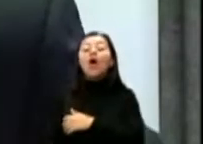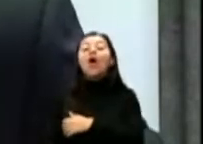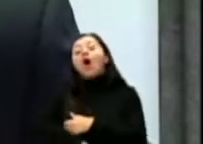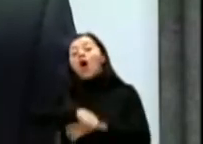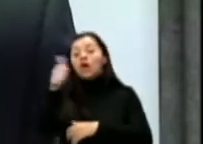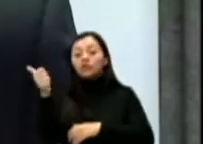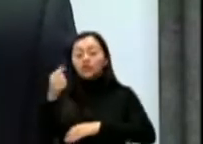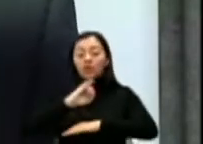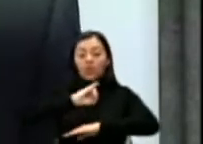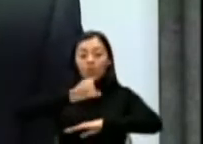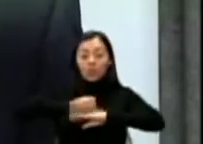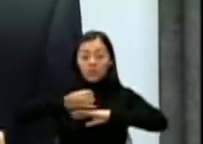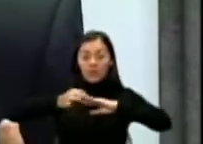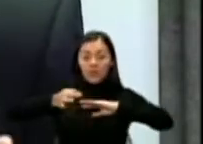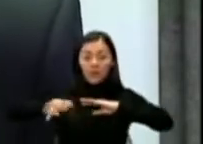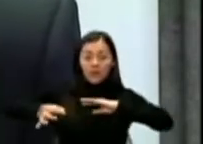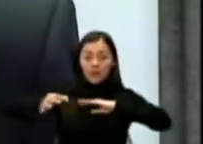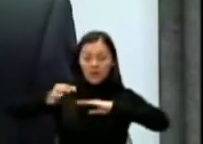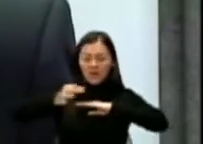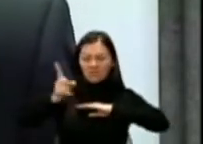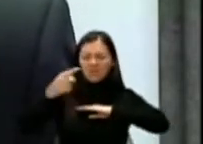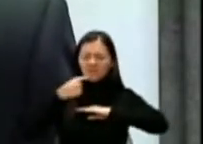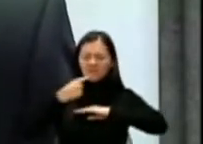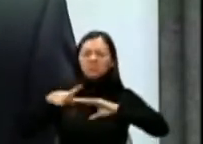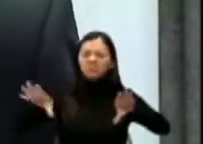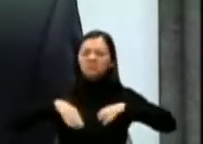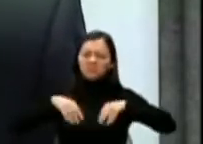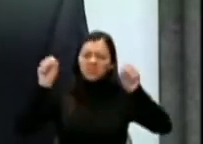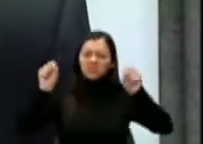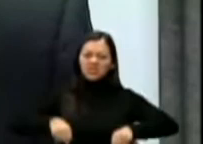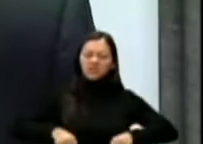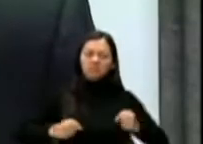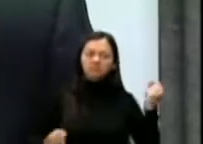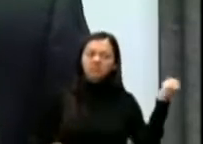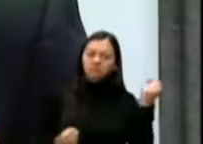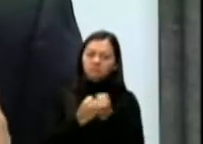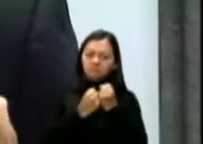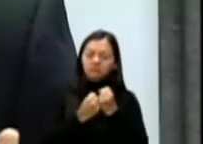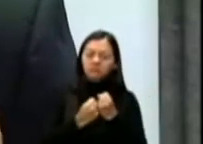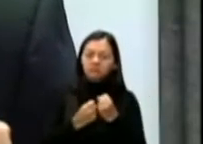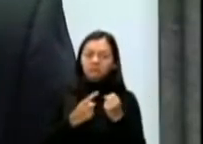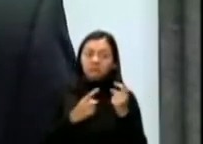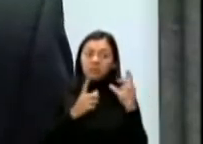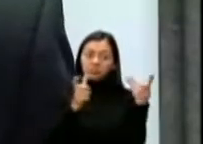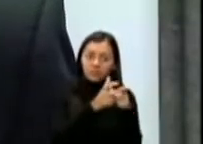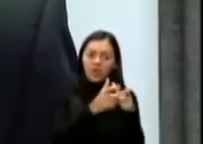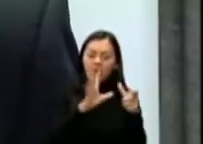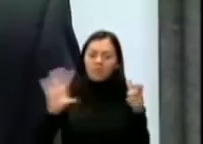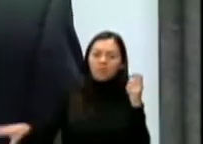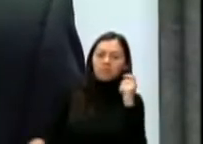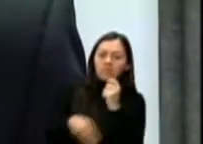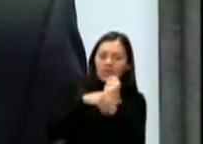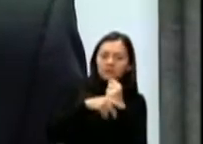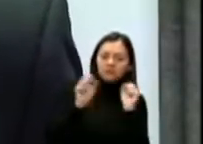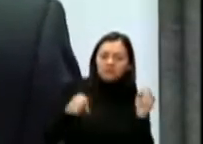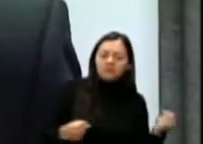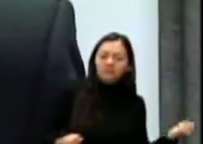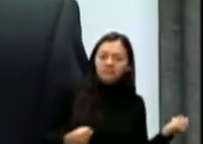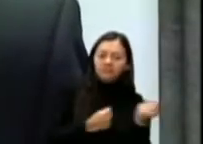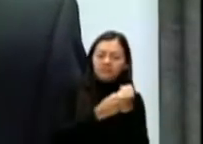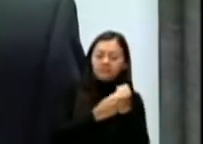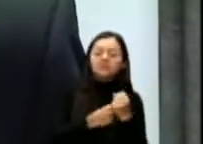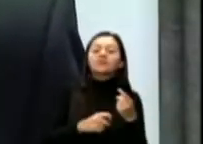gobiernos parroquiales hay más compañeros de municipios que quieren sumarse a esta iniciativa y